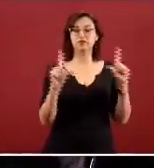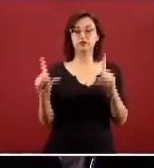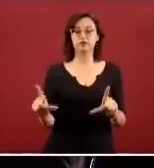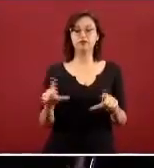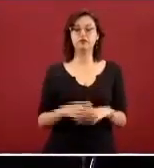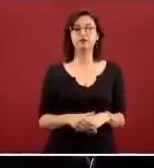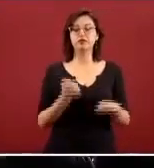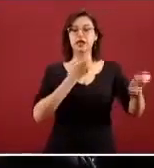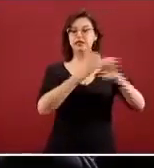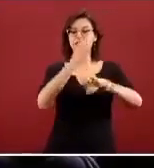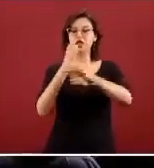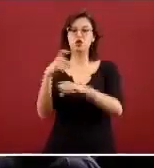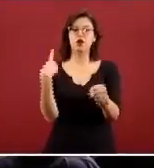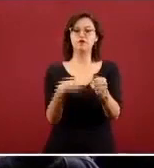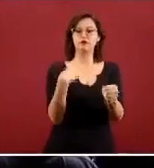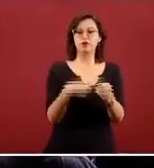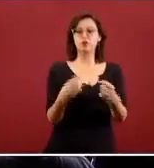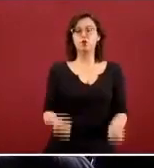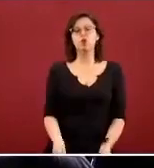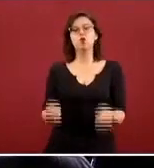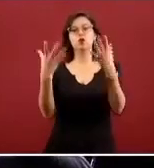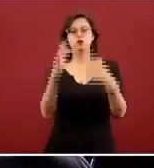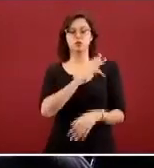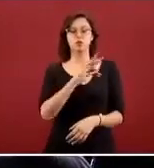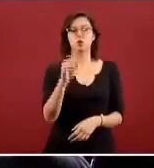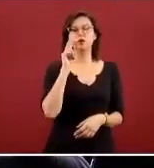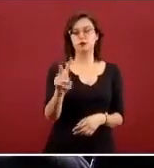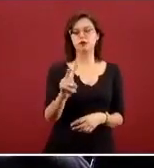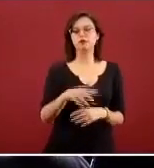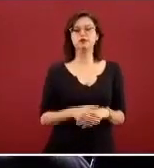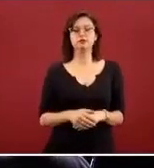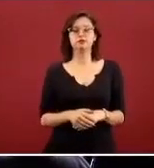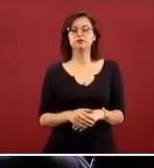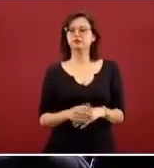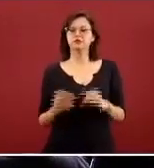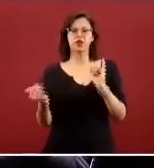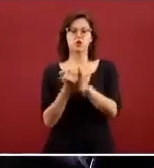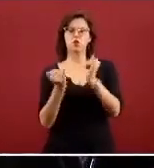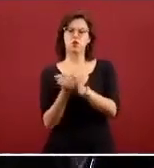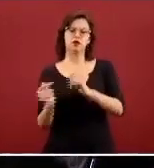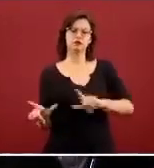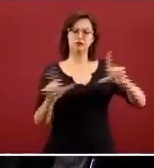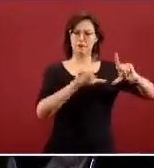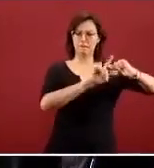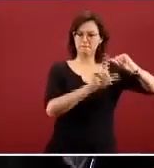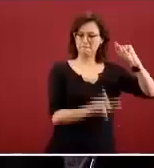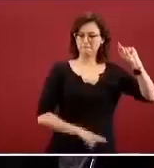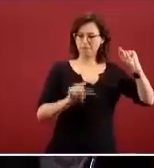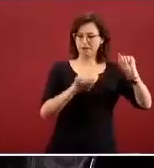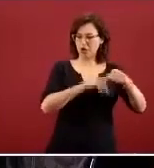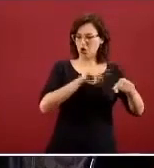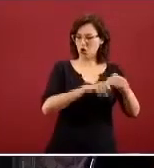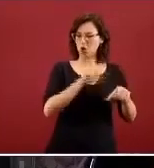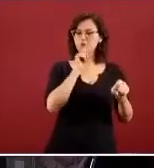estado. Es similar, digamos, a la que tenemos en la diapositiva anterior, en donde tenemos el mapa, donde se